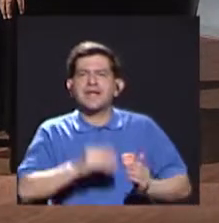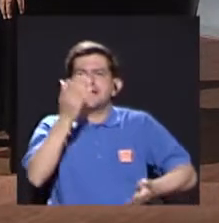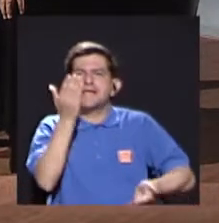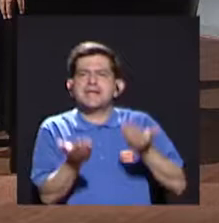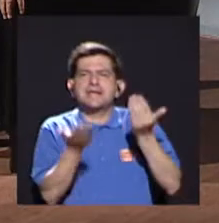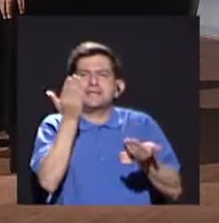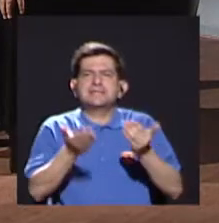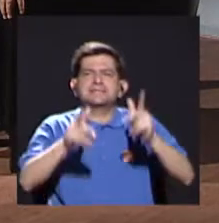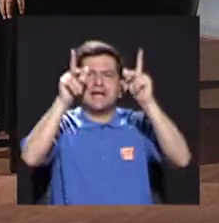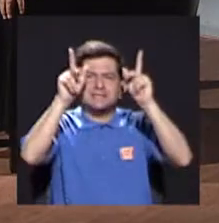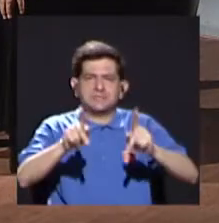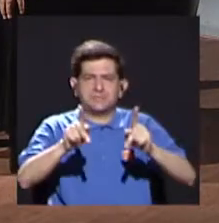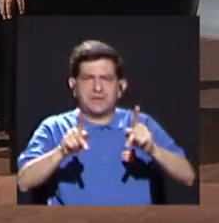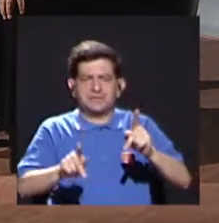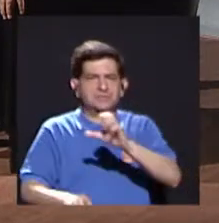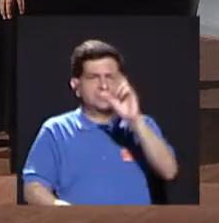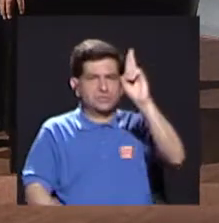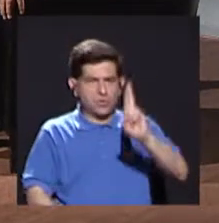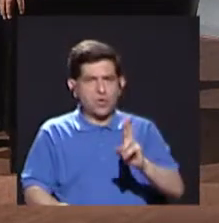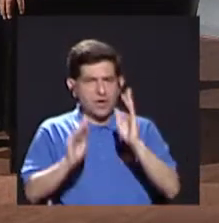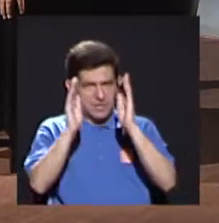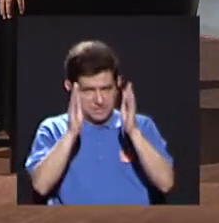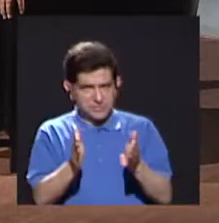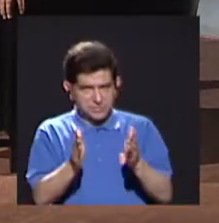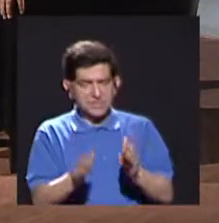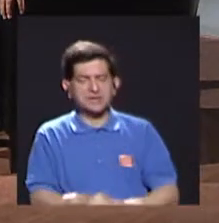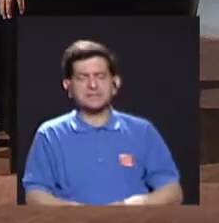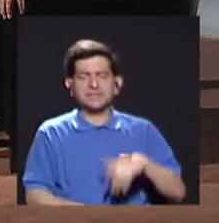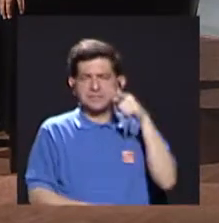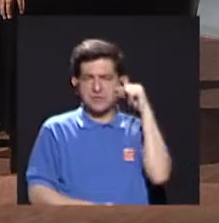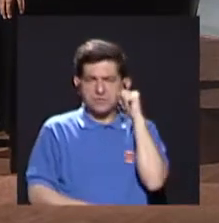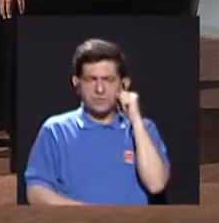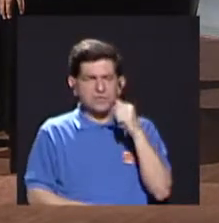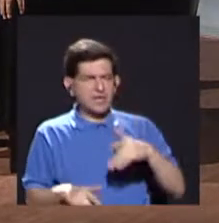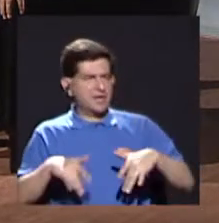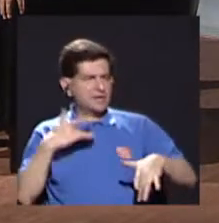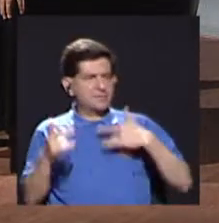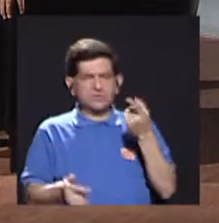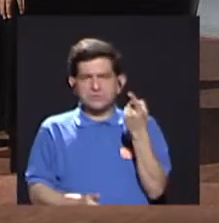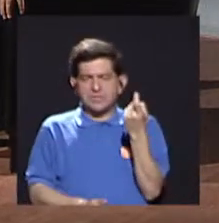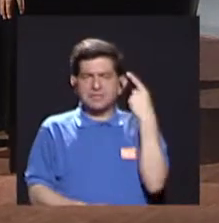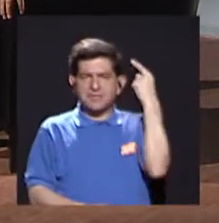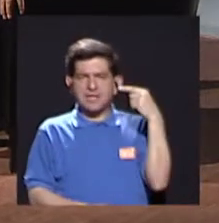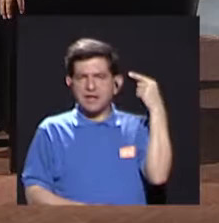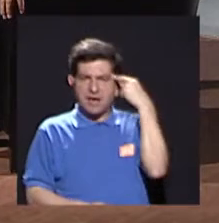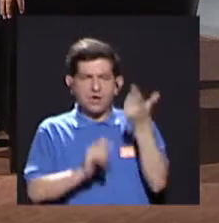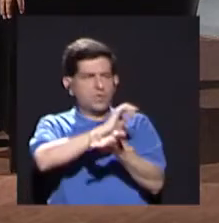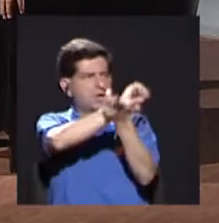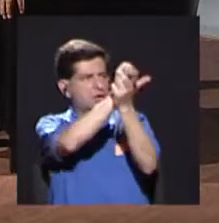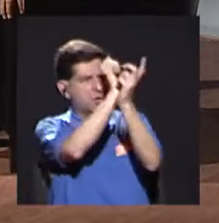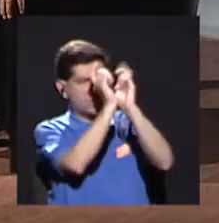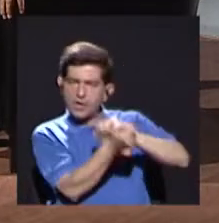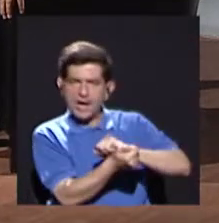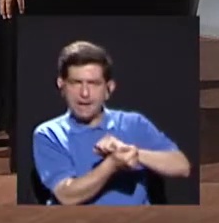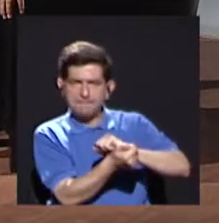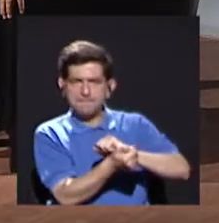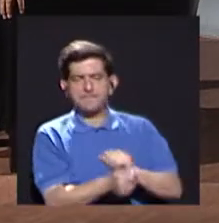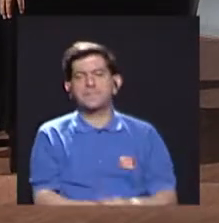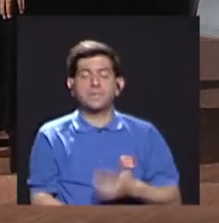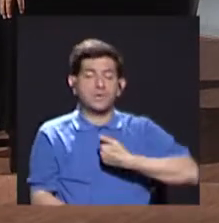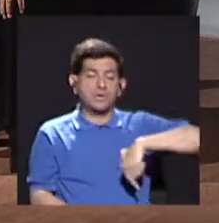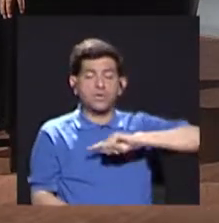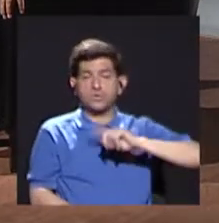los costarricenses donde guillermo lo que hemos estado extrañando es el gobierno del cambio porque no habíamos